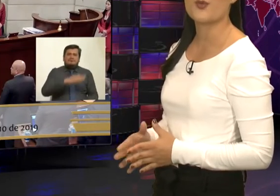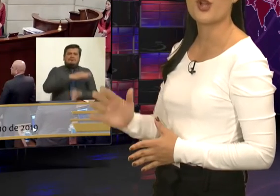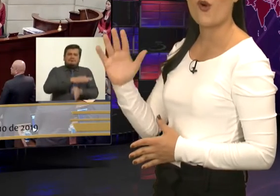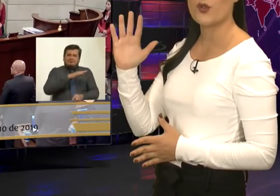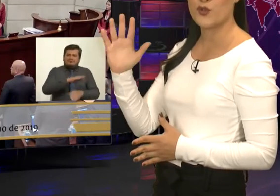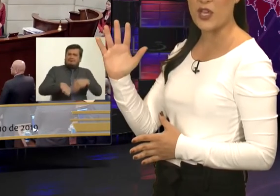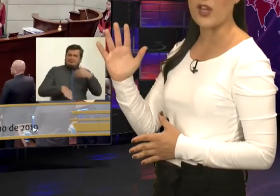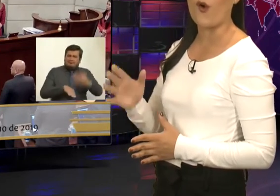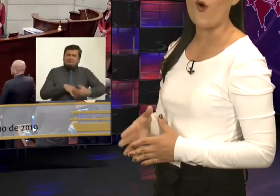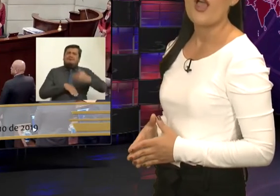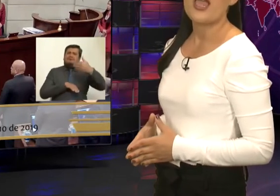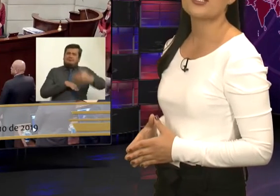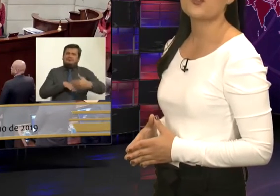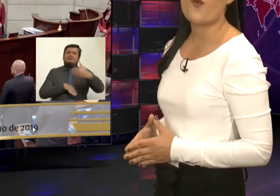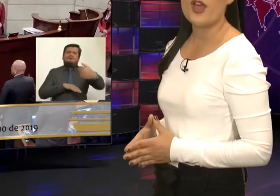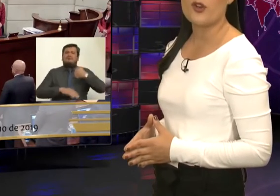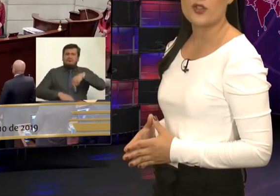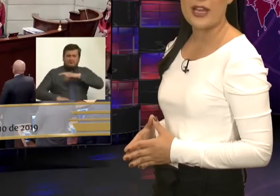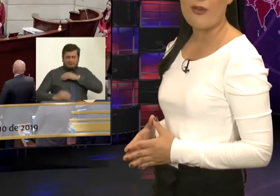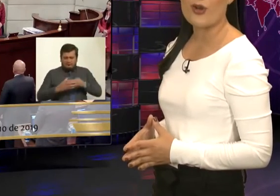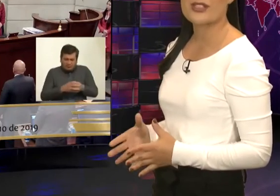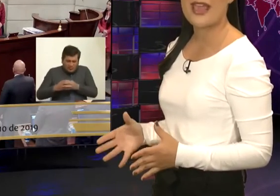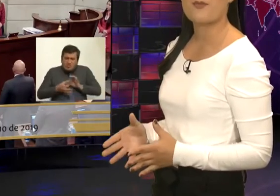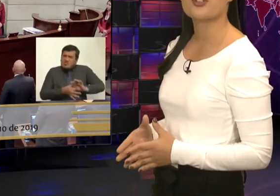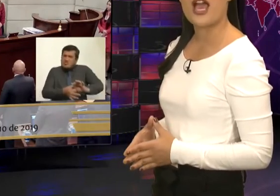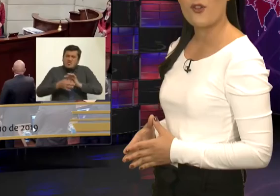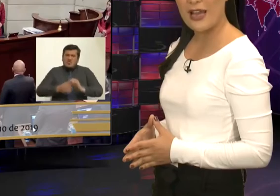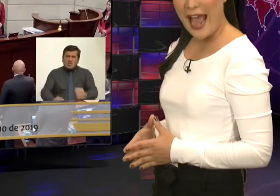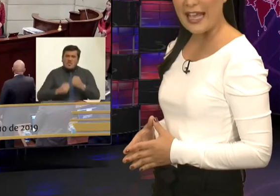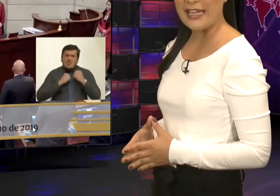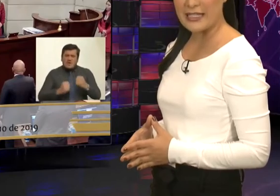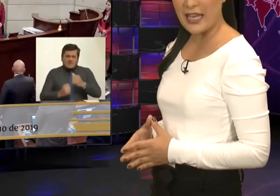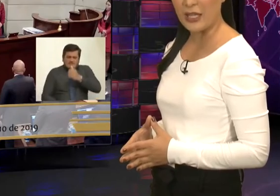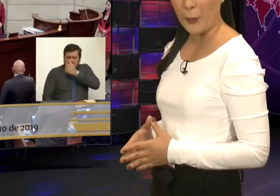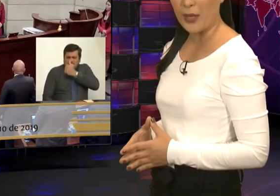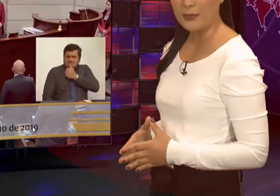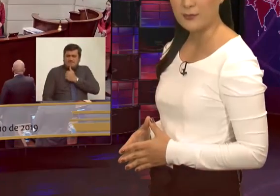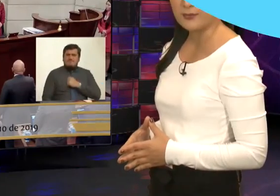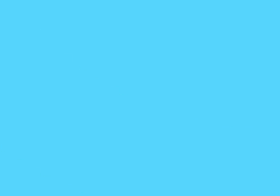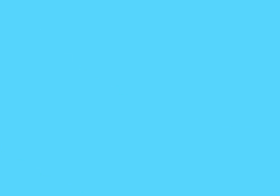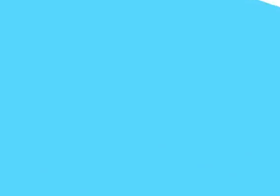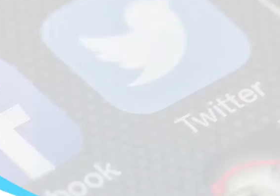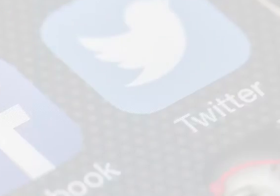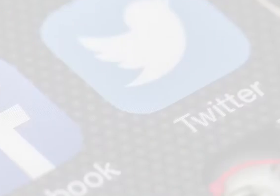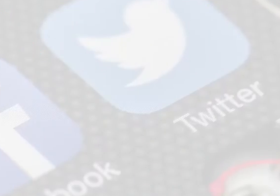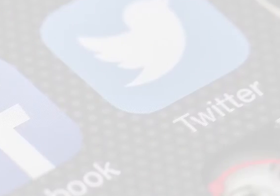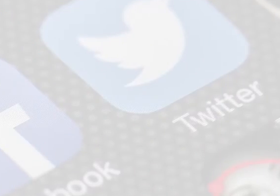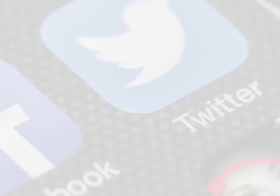tendencia número 5. Estos fueron los senadores que apoyaron la iniciativa.